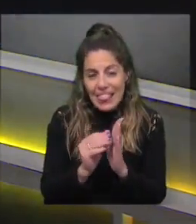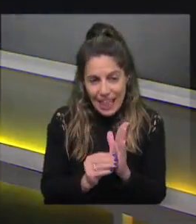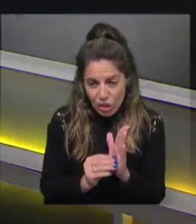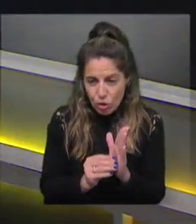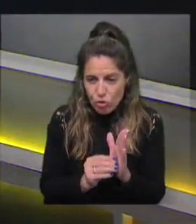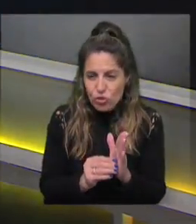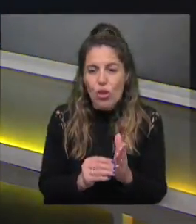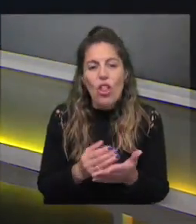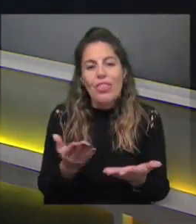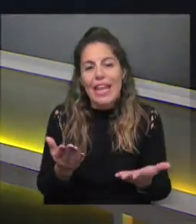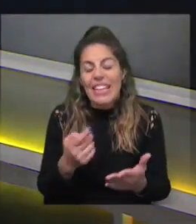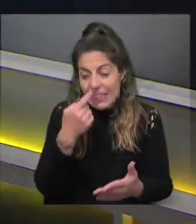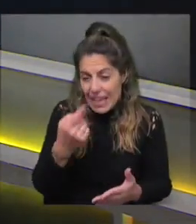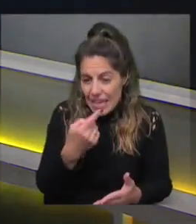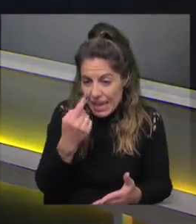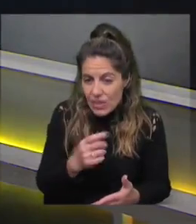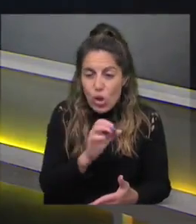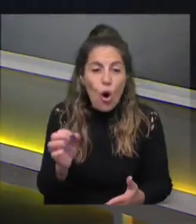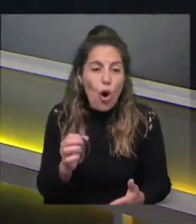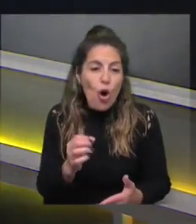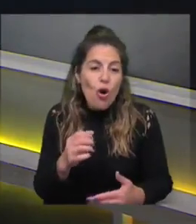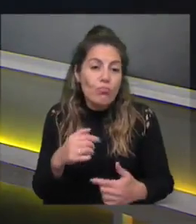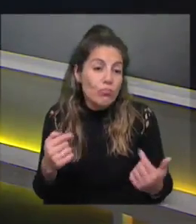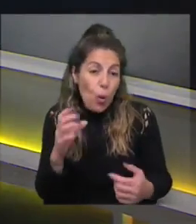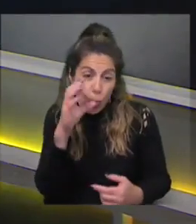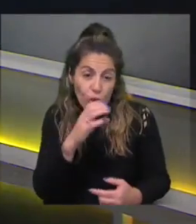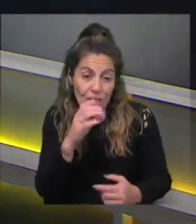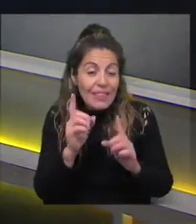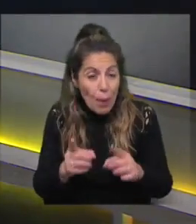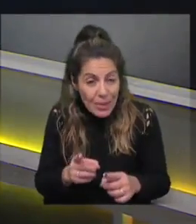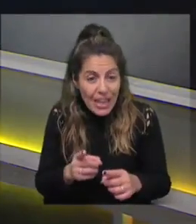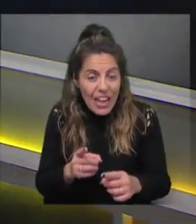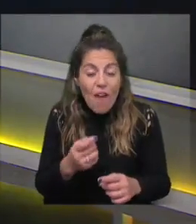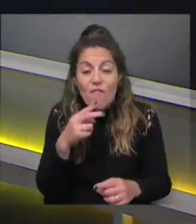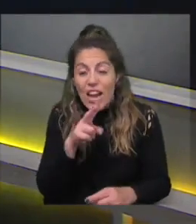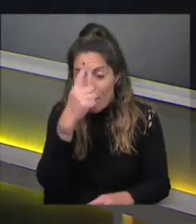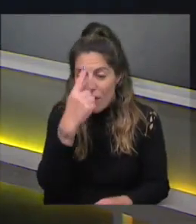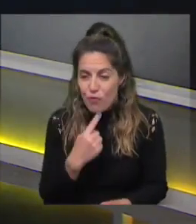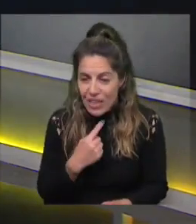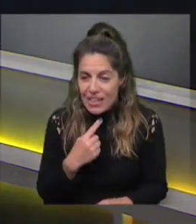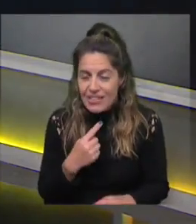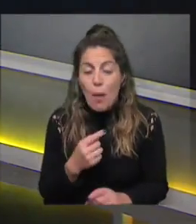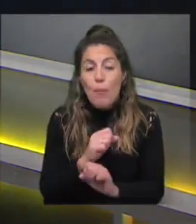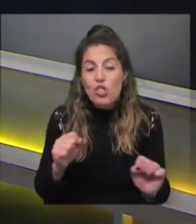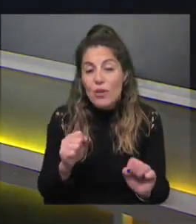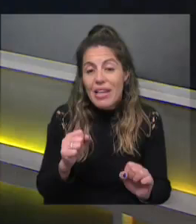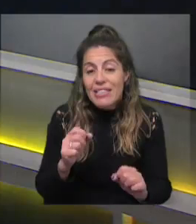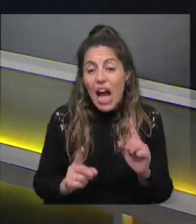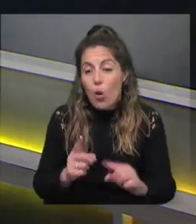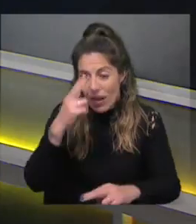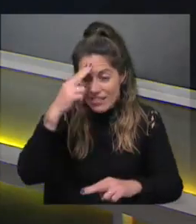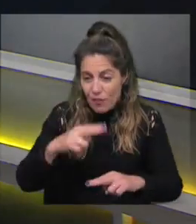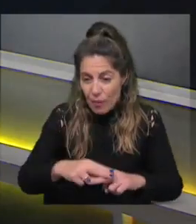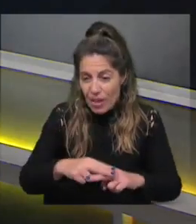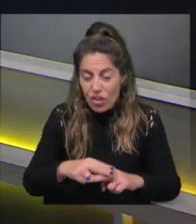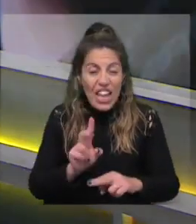manera de interés o de cierta curiosidad, sino también para definir perfiles en cuanto a posibilidad de padecer determinadas enfermedades